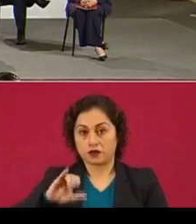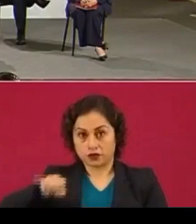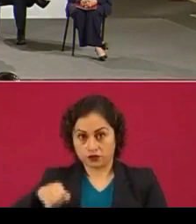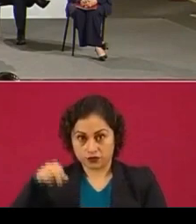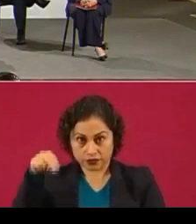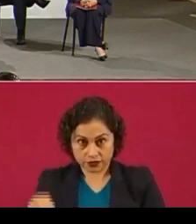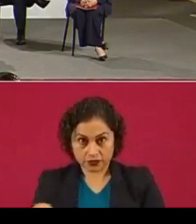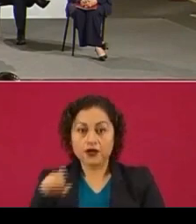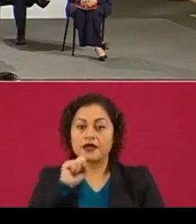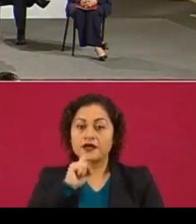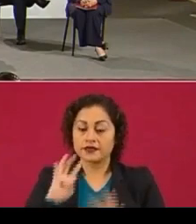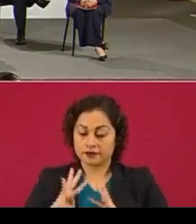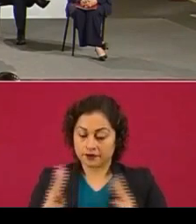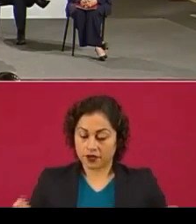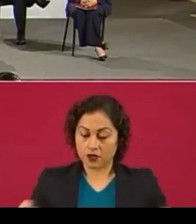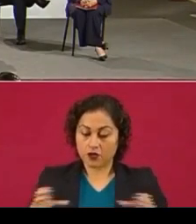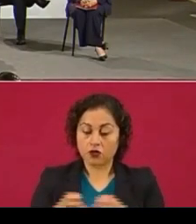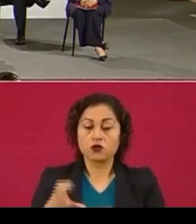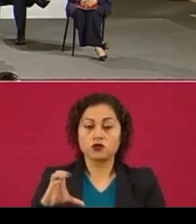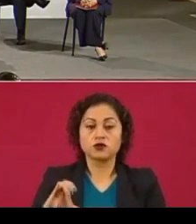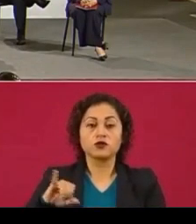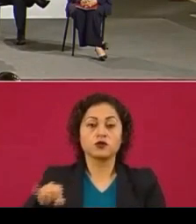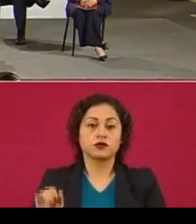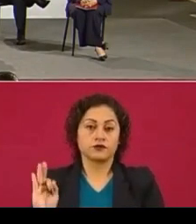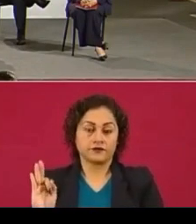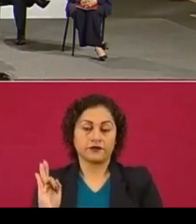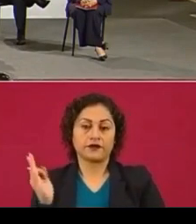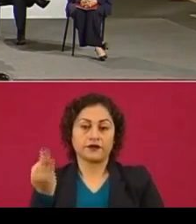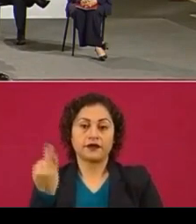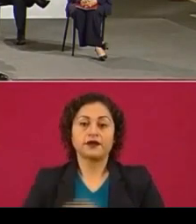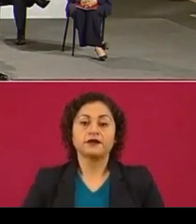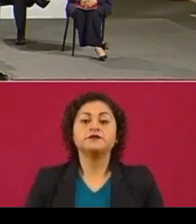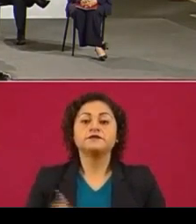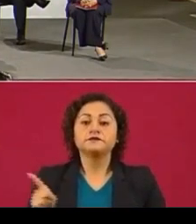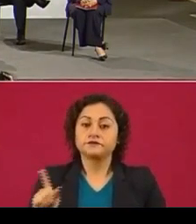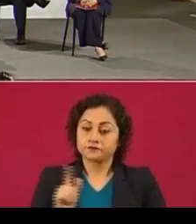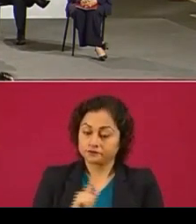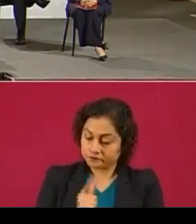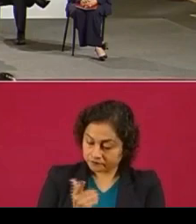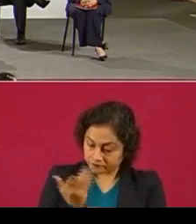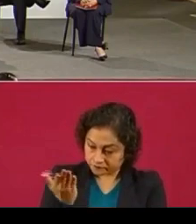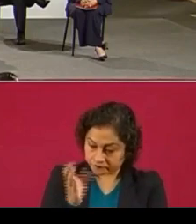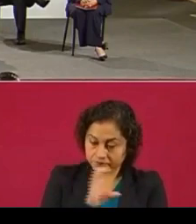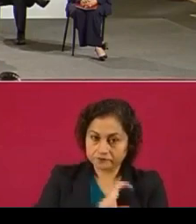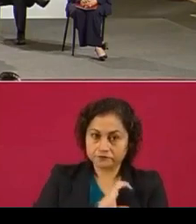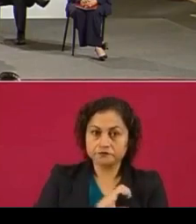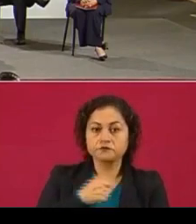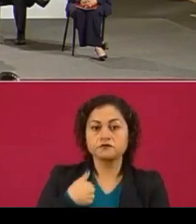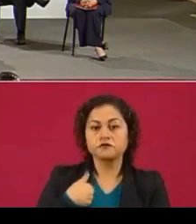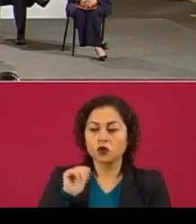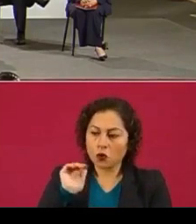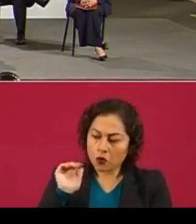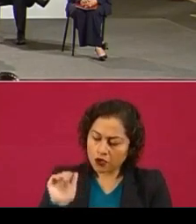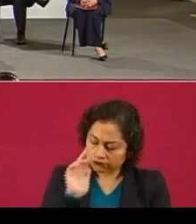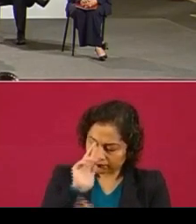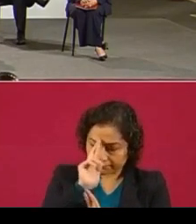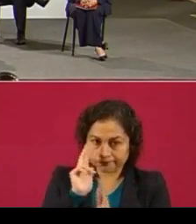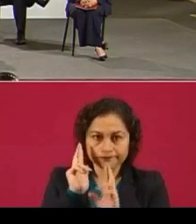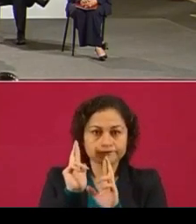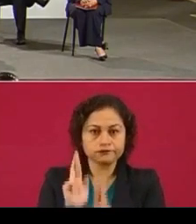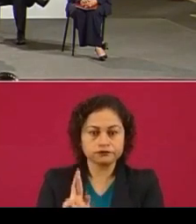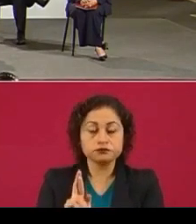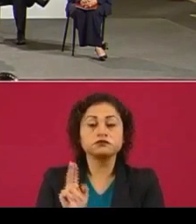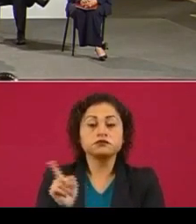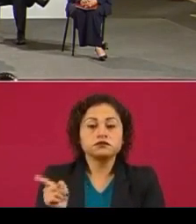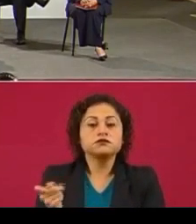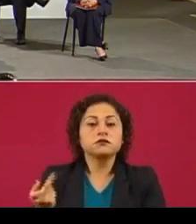del Consejo de la Judicatura Federal. Estimado licenciado, me dirijo a usted para solicitarle de manera respetuosa su